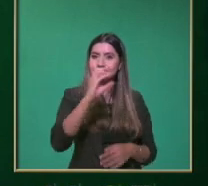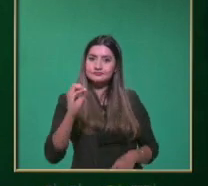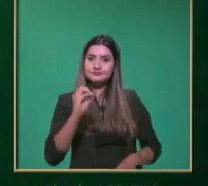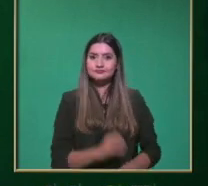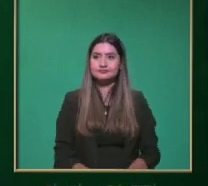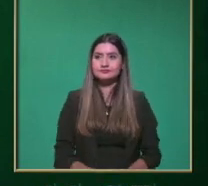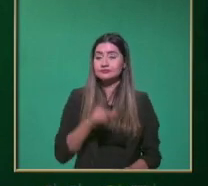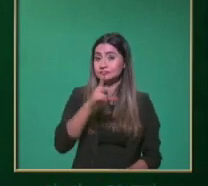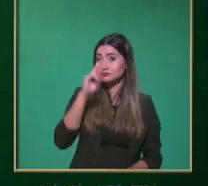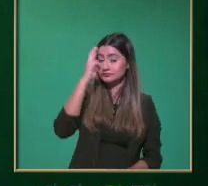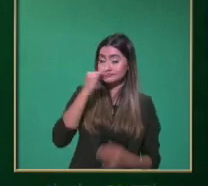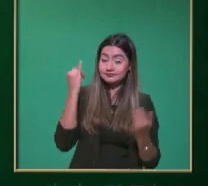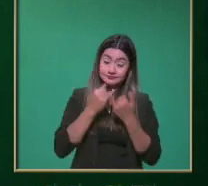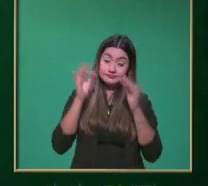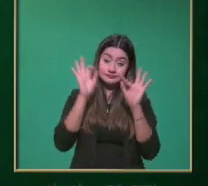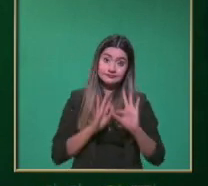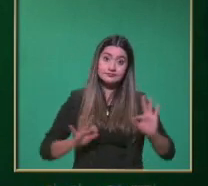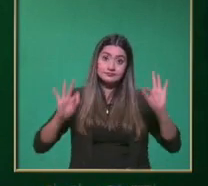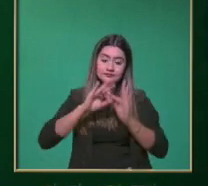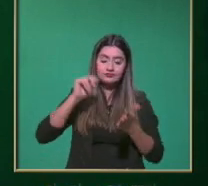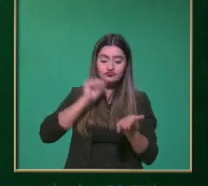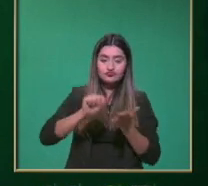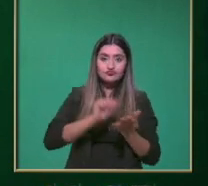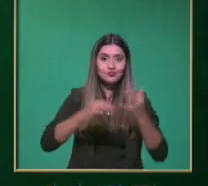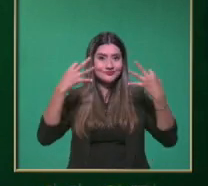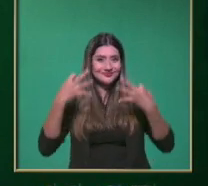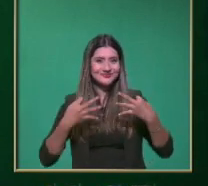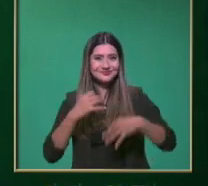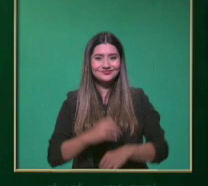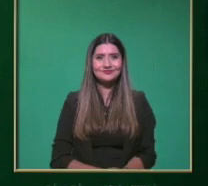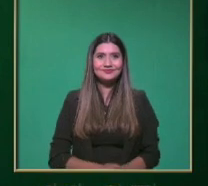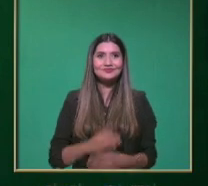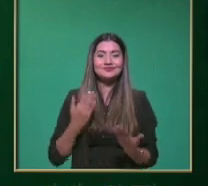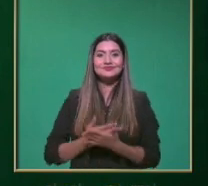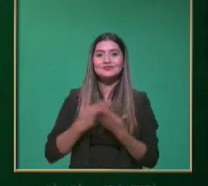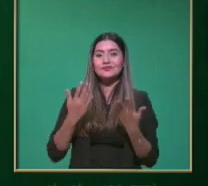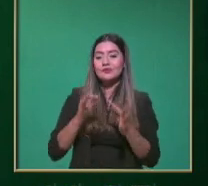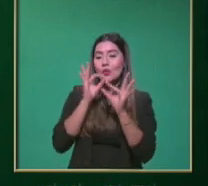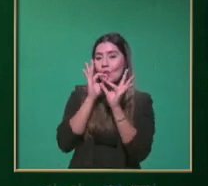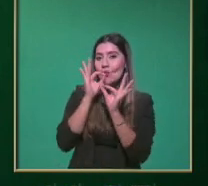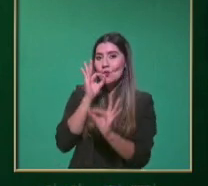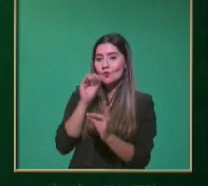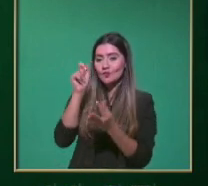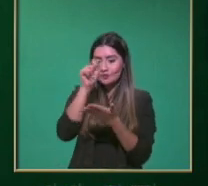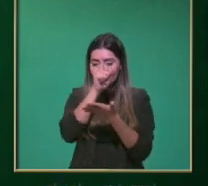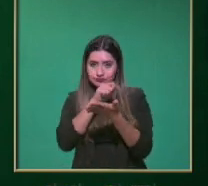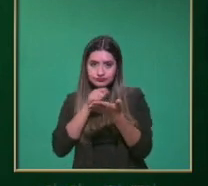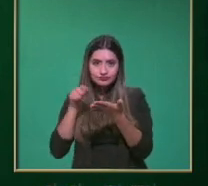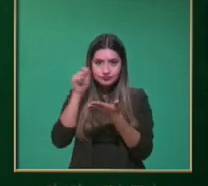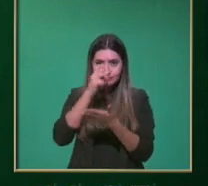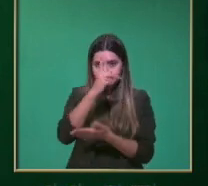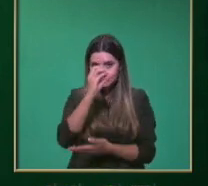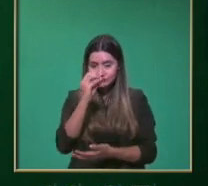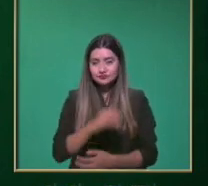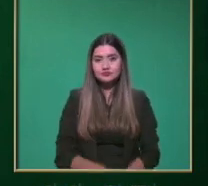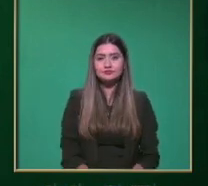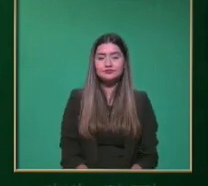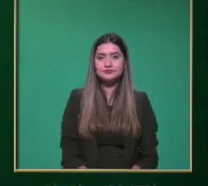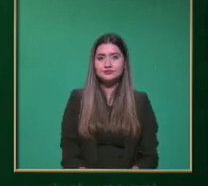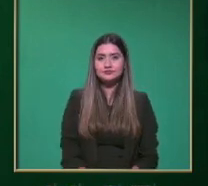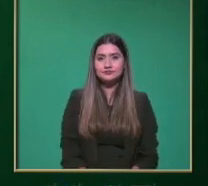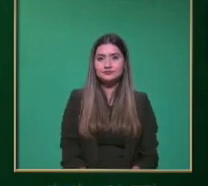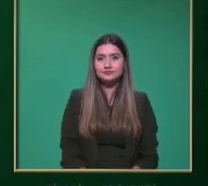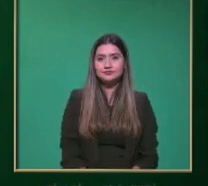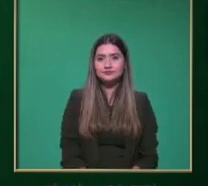Recuerda seguir el trazo correcto. Ahora escribe la palabra popote y encierra la sílaba po. Pasamos